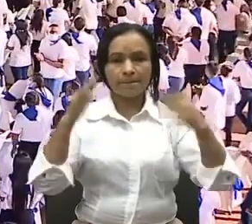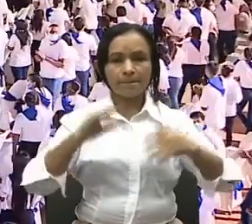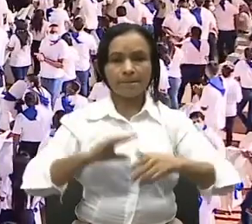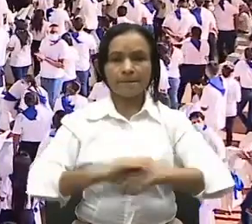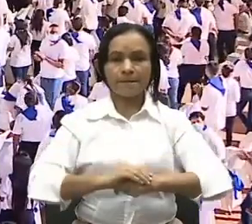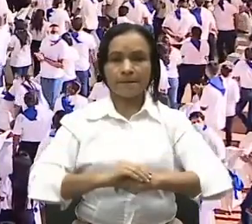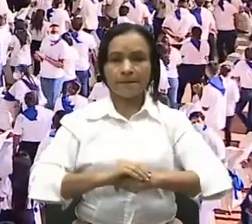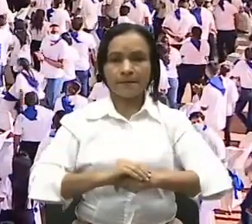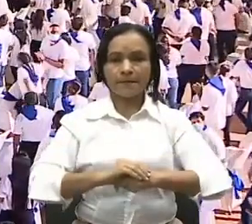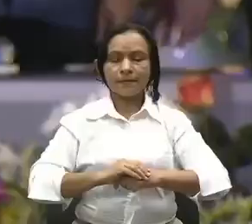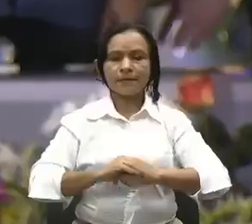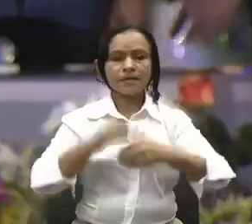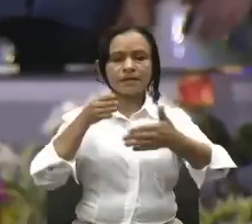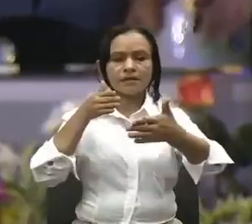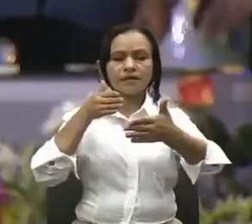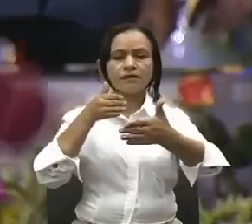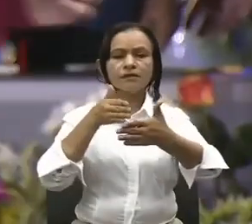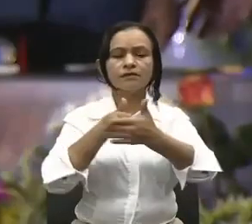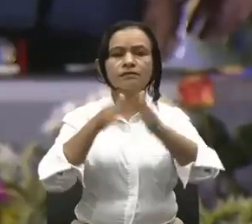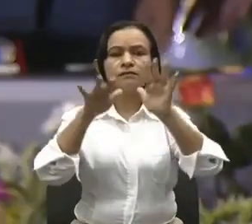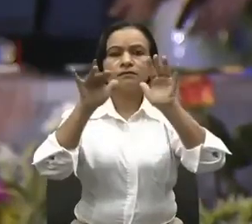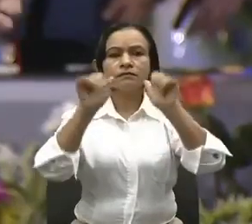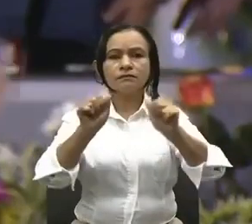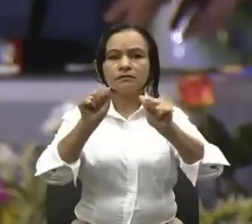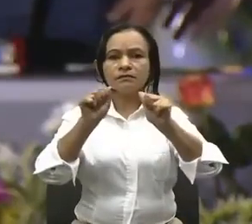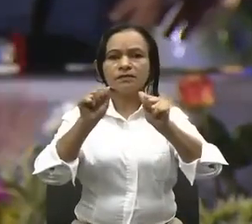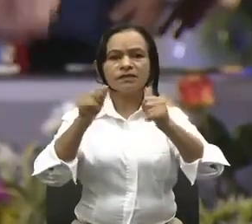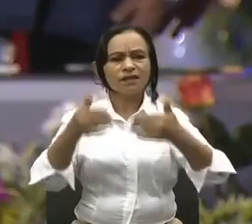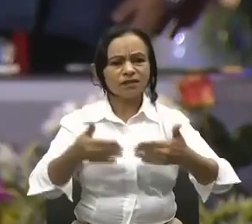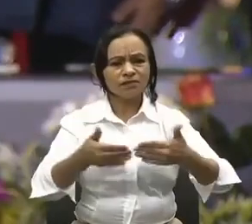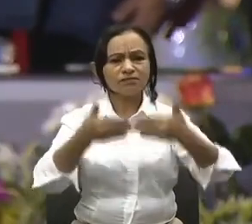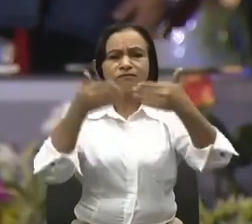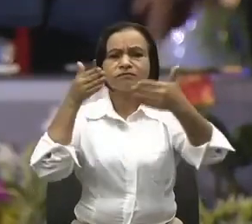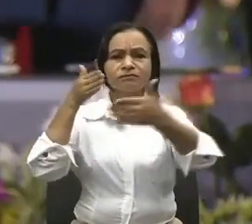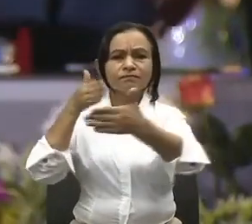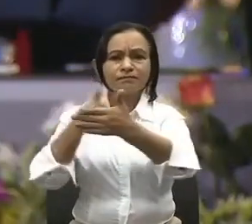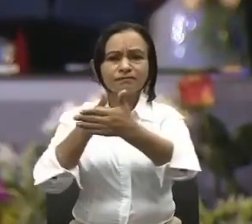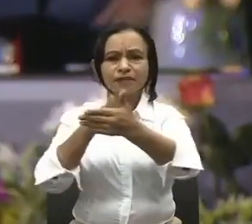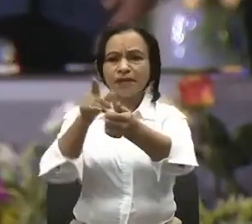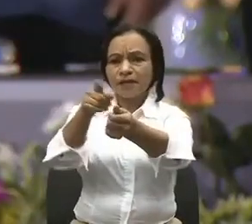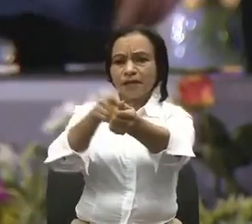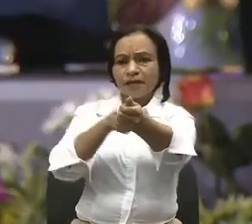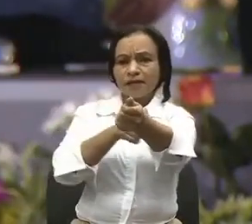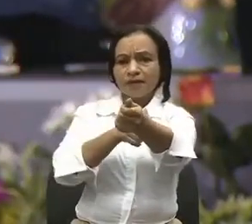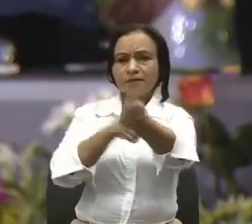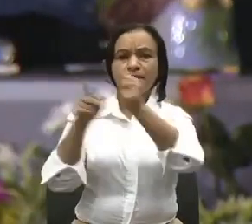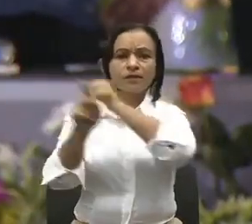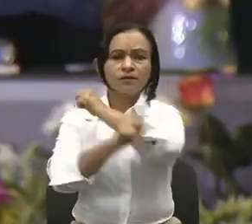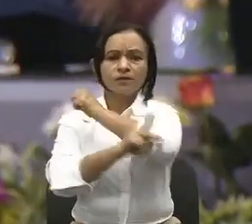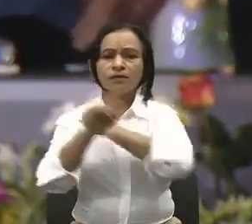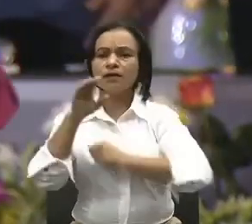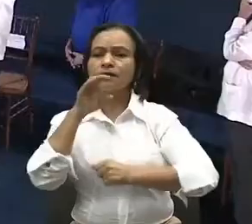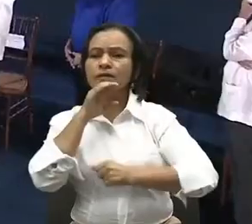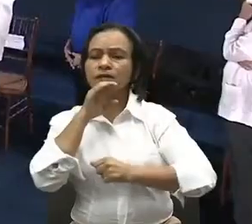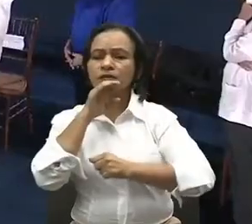Que cese el bloqueo en contra de la hermana República de Cuba.